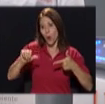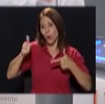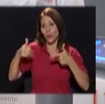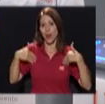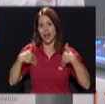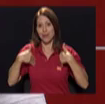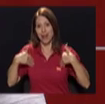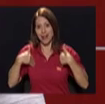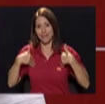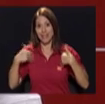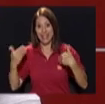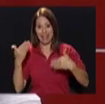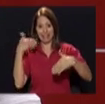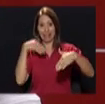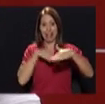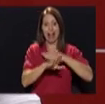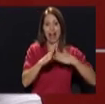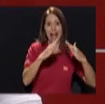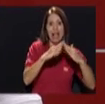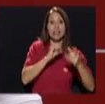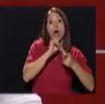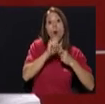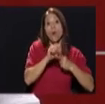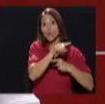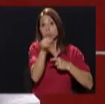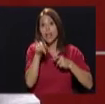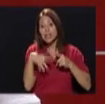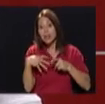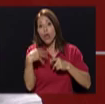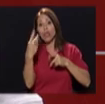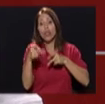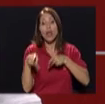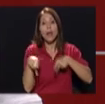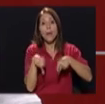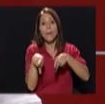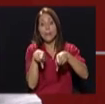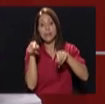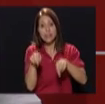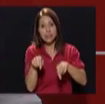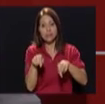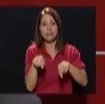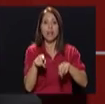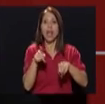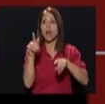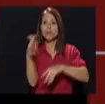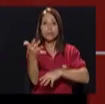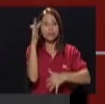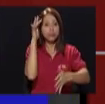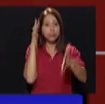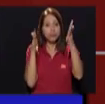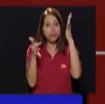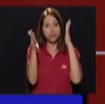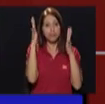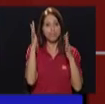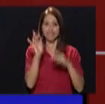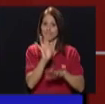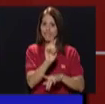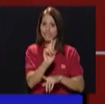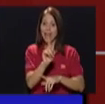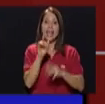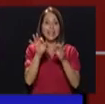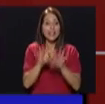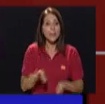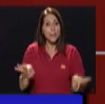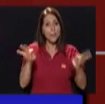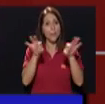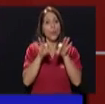o cuando la gente va a visitar un área natural protegida. Entonces, desde ese punto de vista, es importante